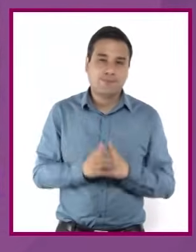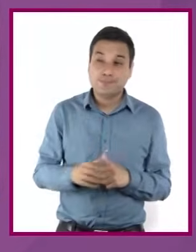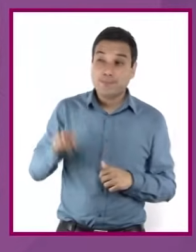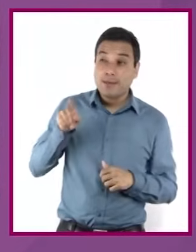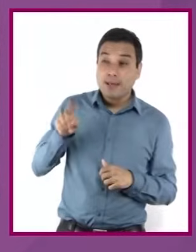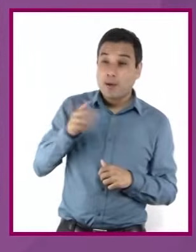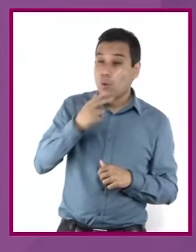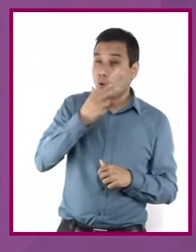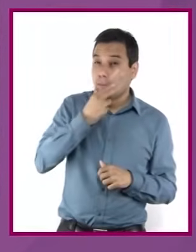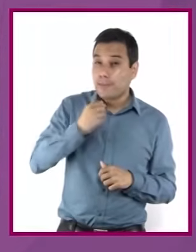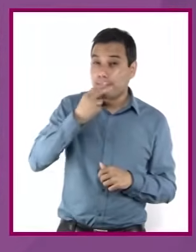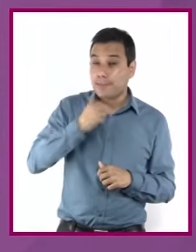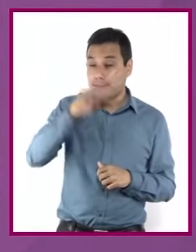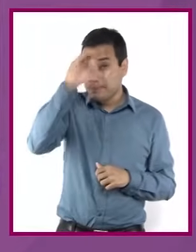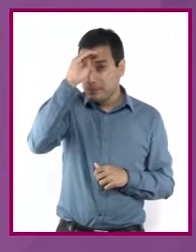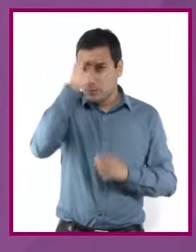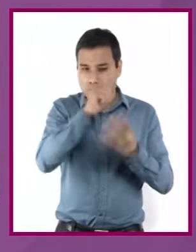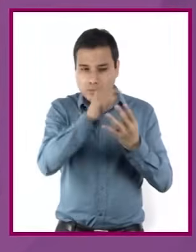elementos: